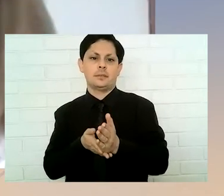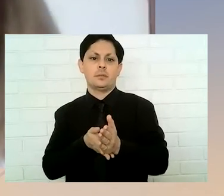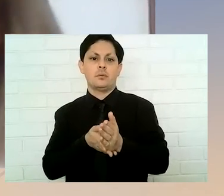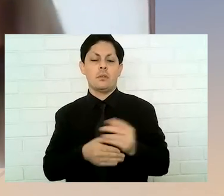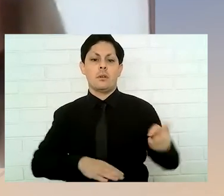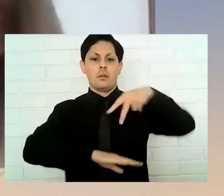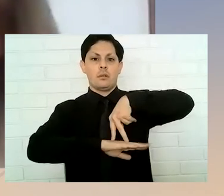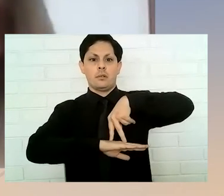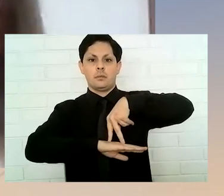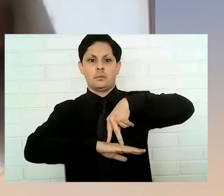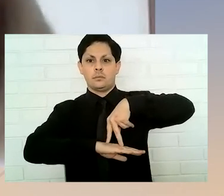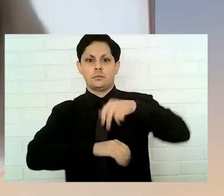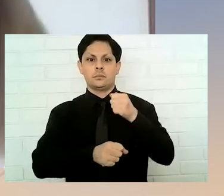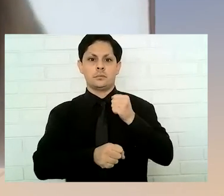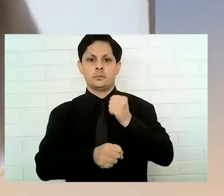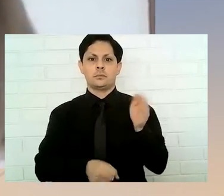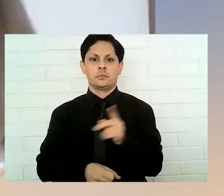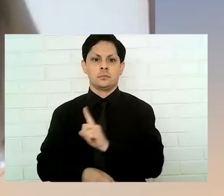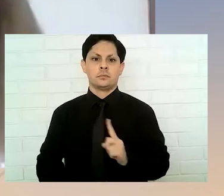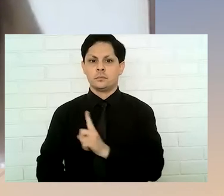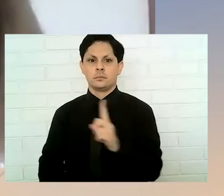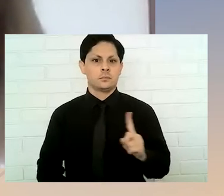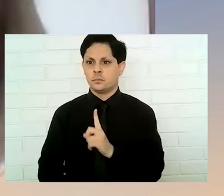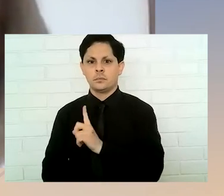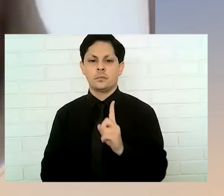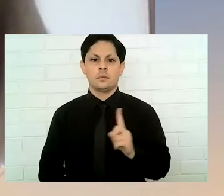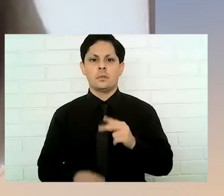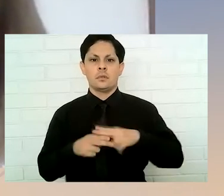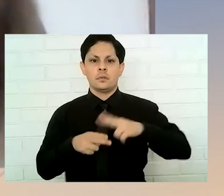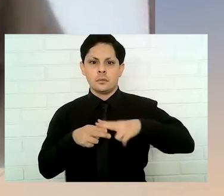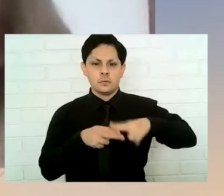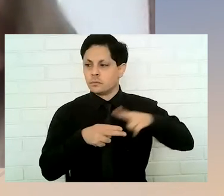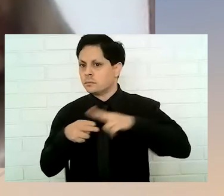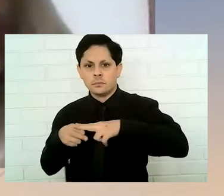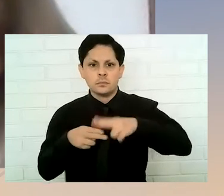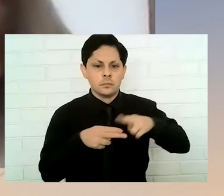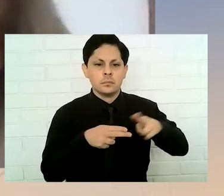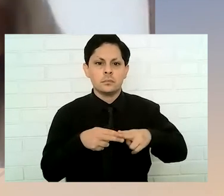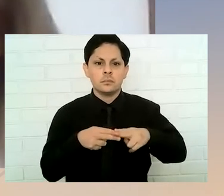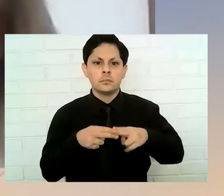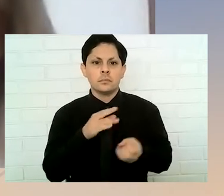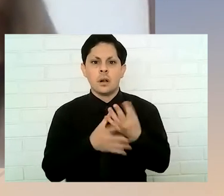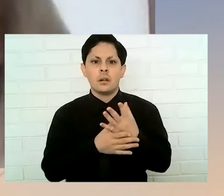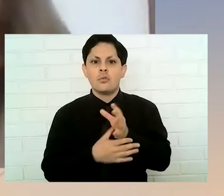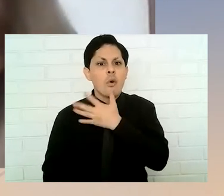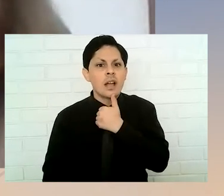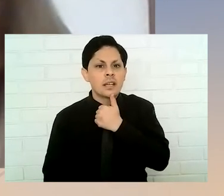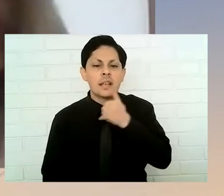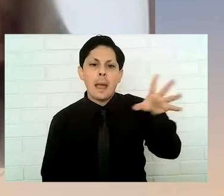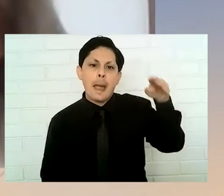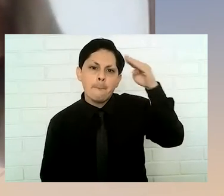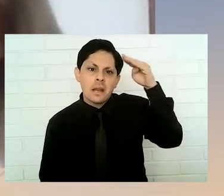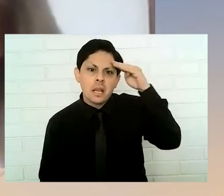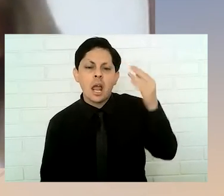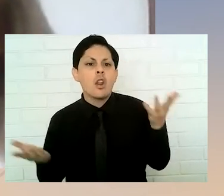con una exigencia que no tiene que ver con lo que uno sabe hacer todos los días, no tiene la experiencia, no sabe